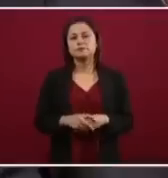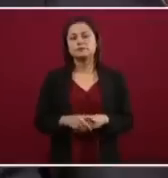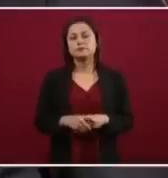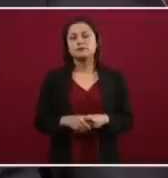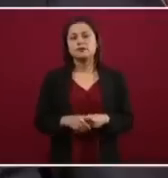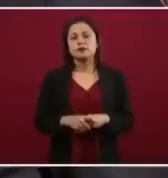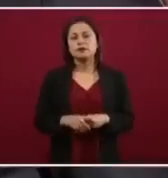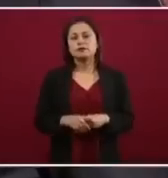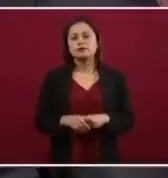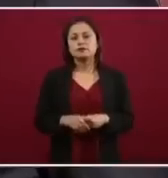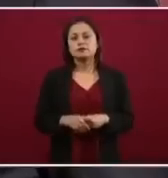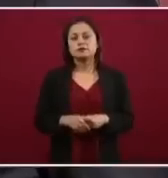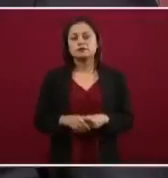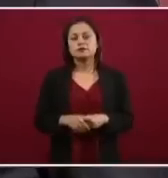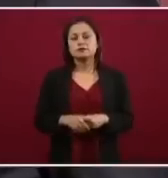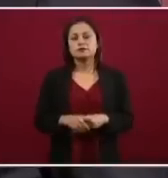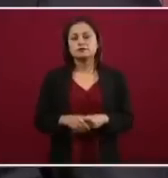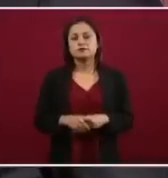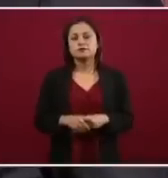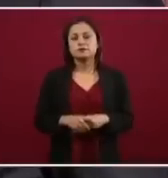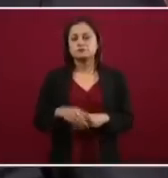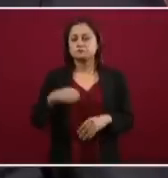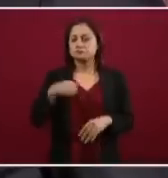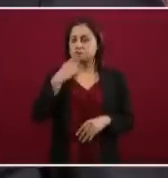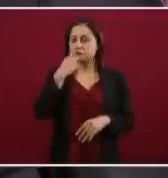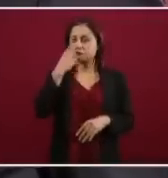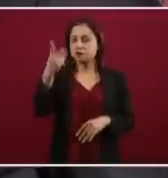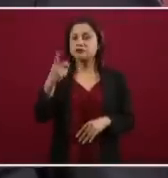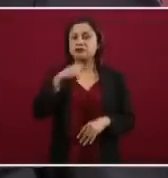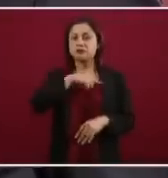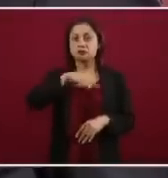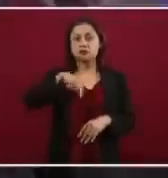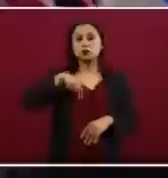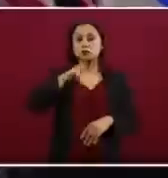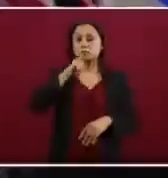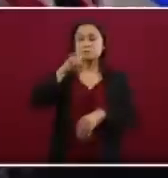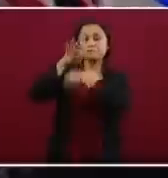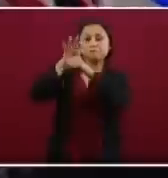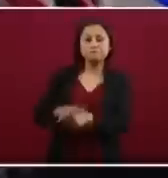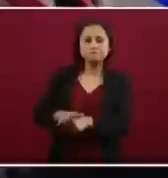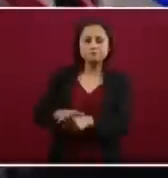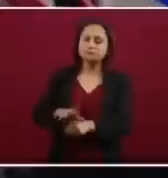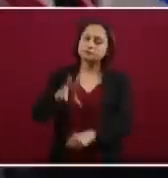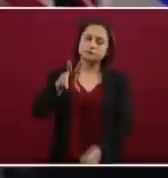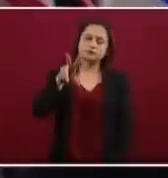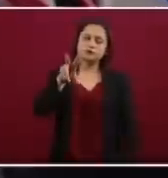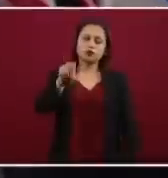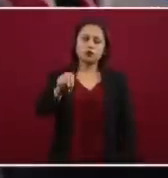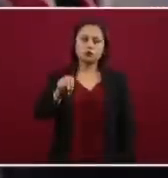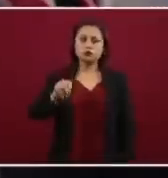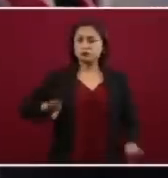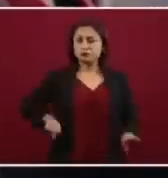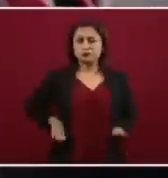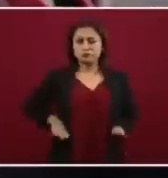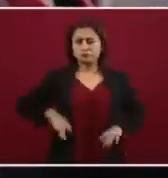nosotros no somos represores como eran los de antes,